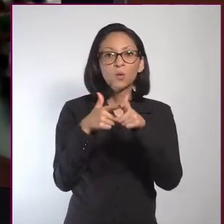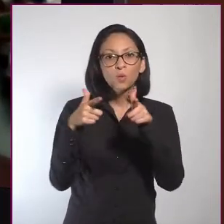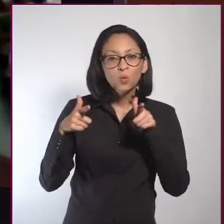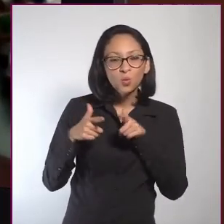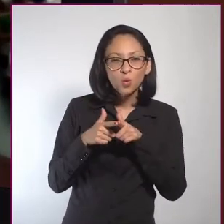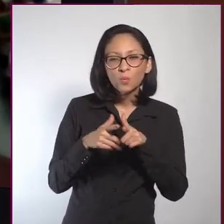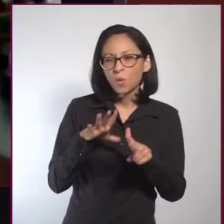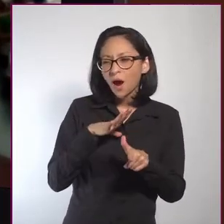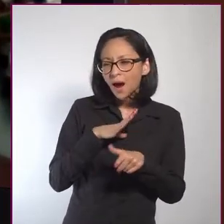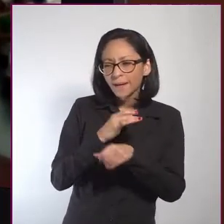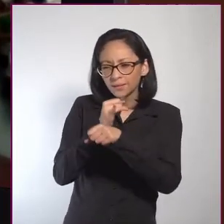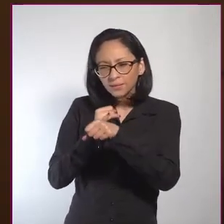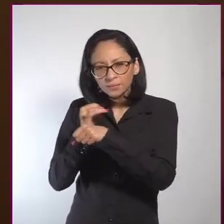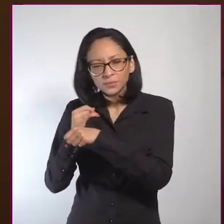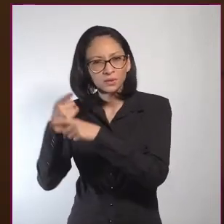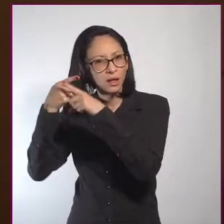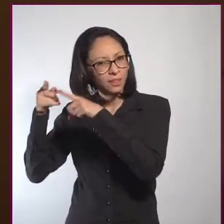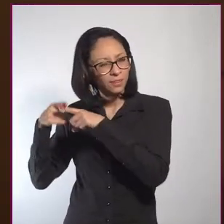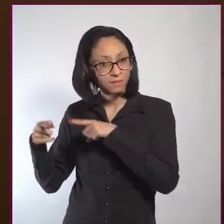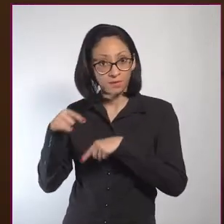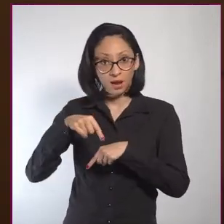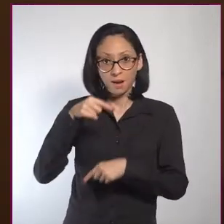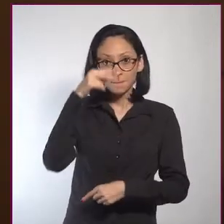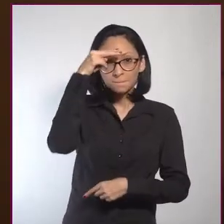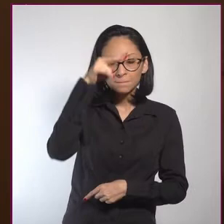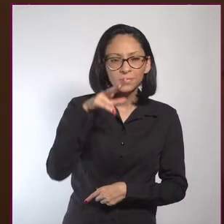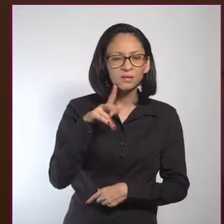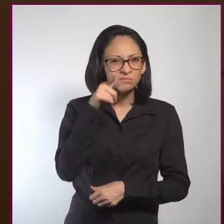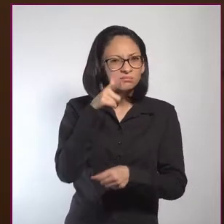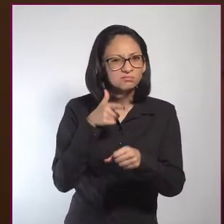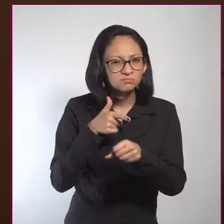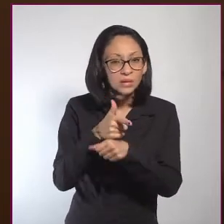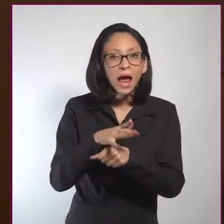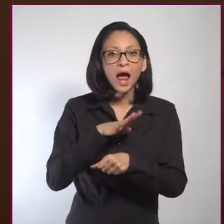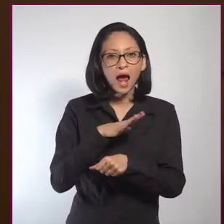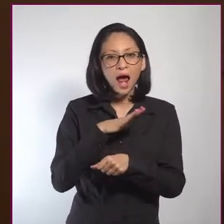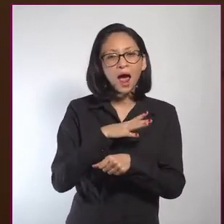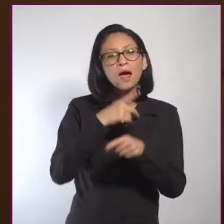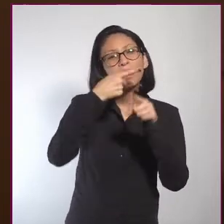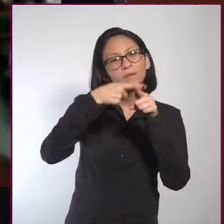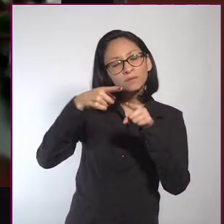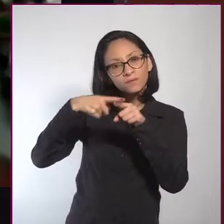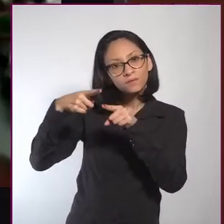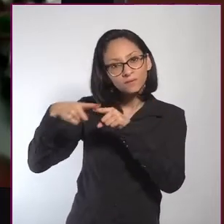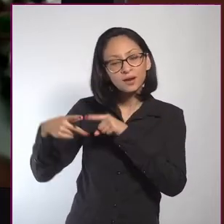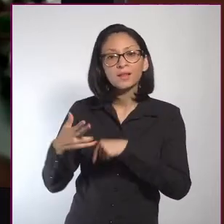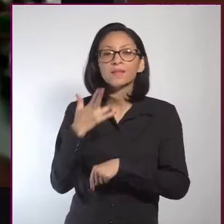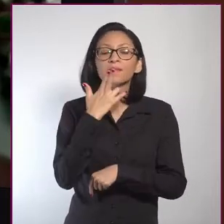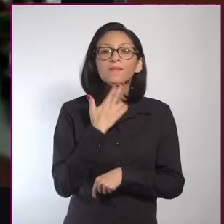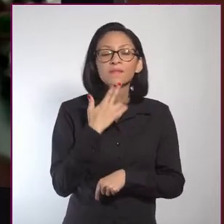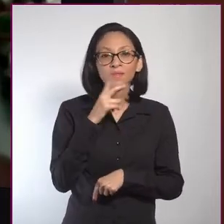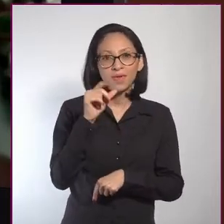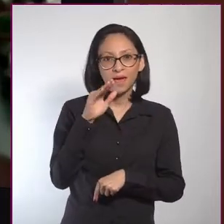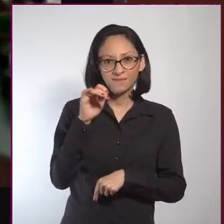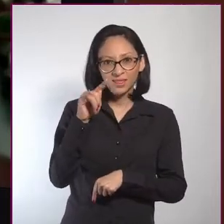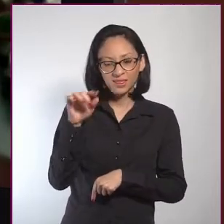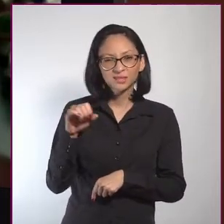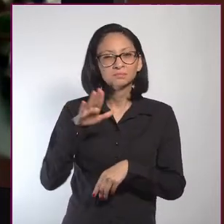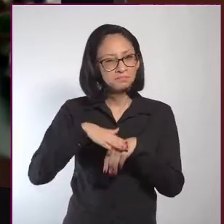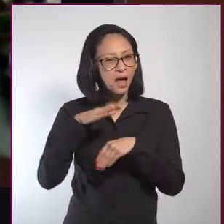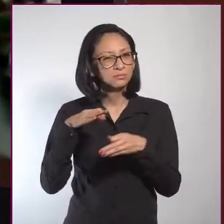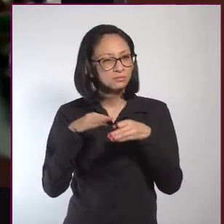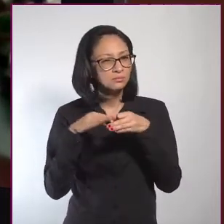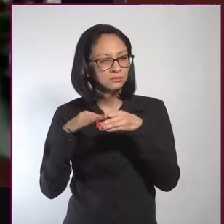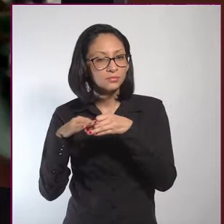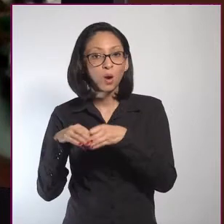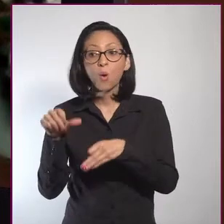otros investigadores mexicanos, hemos identificado algunas variantes genéticas que son más comunes en nuestra población